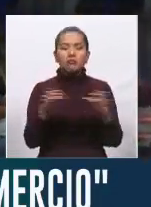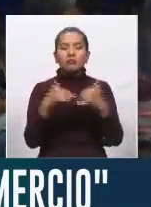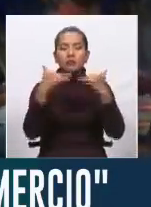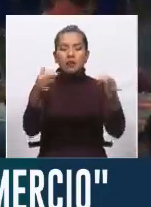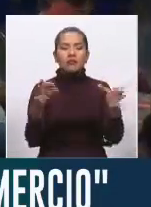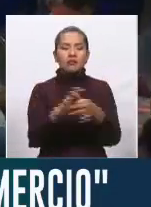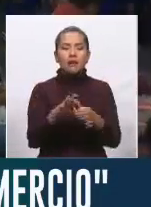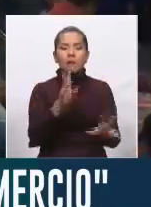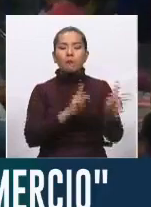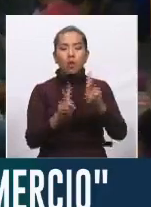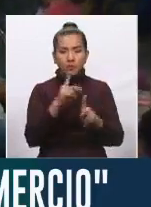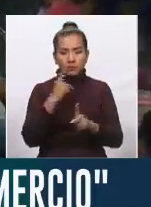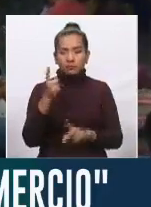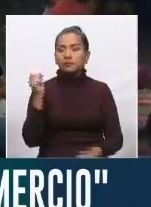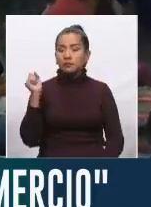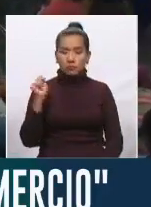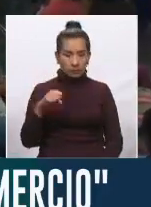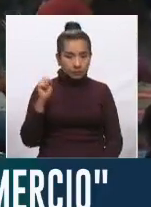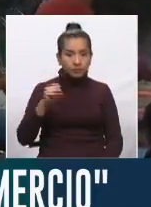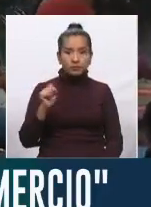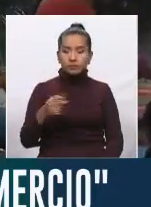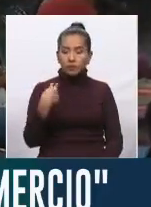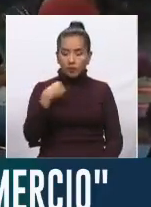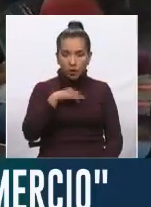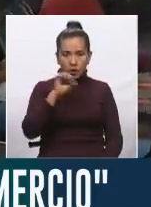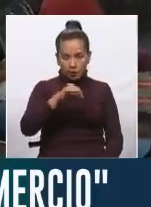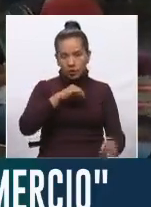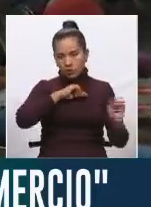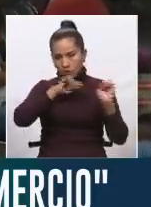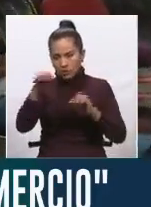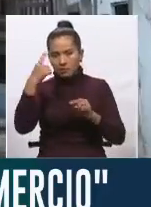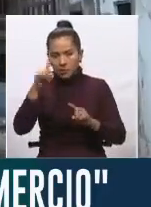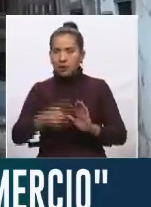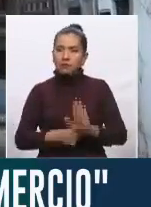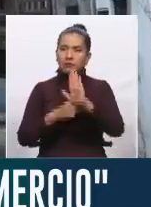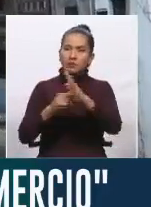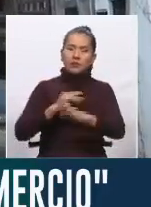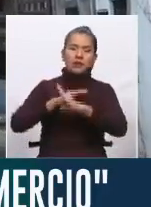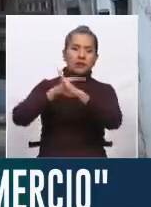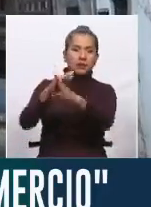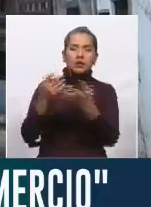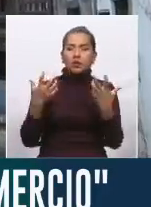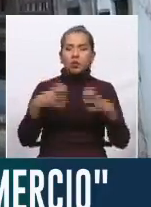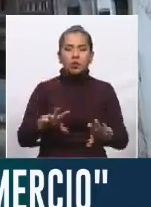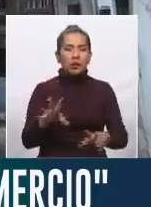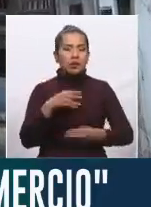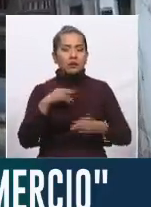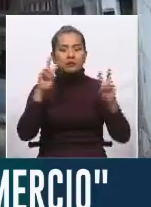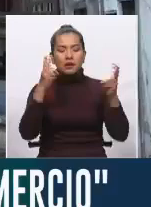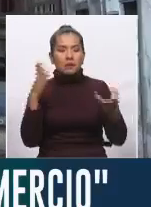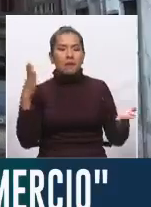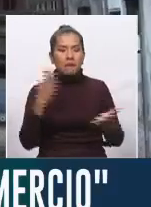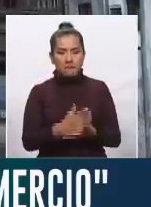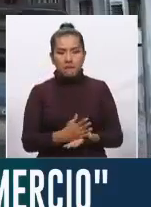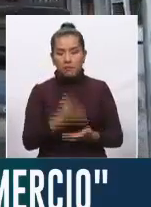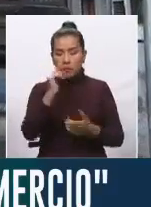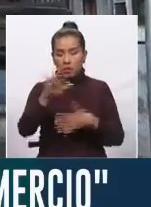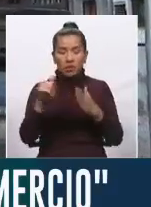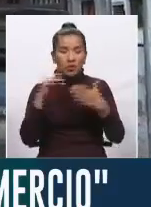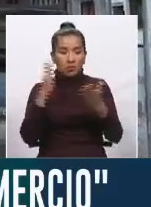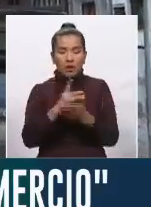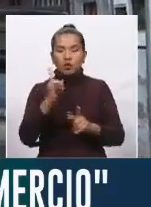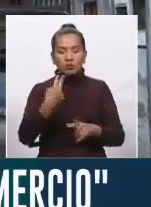es un cabildo donde debe ir toda la población a expresar su rechazo a este tipo de cosas, que lo único que hacen